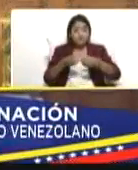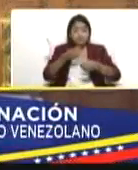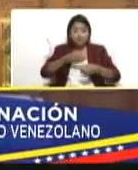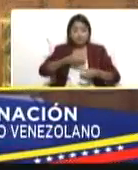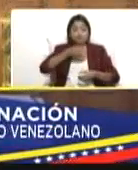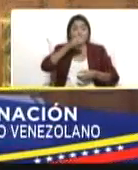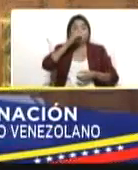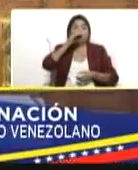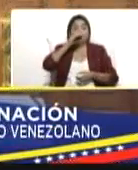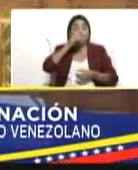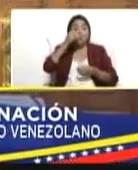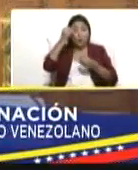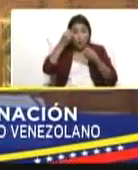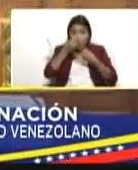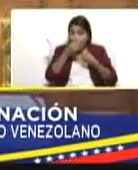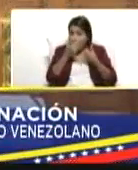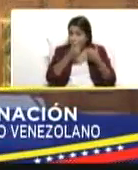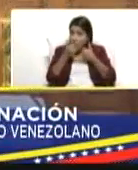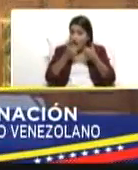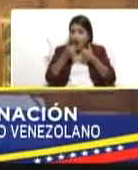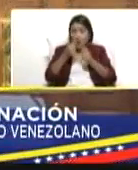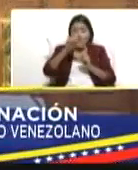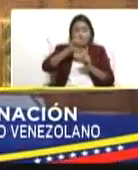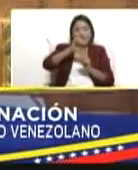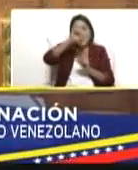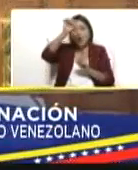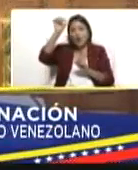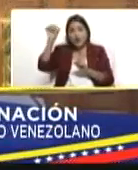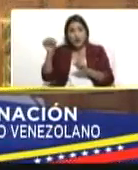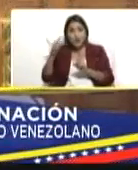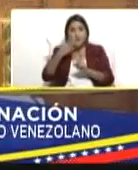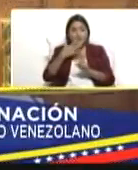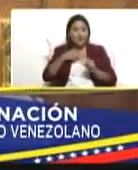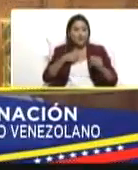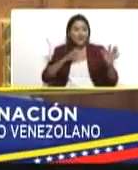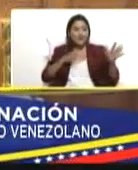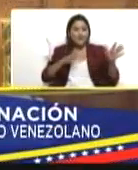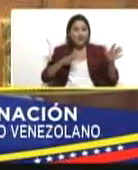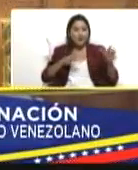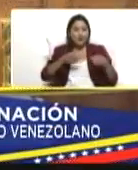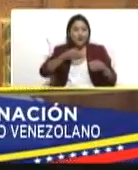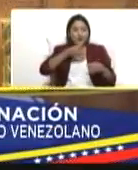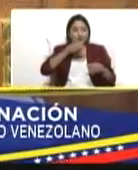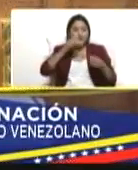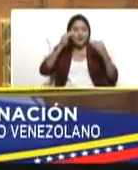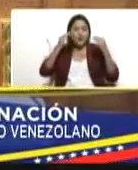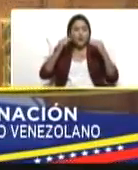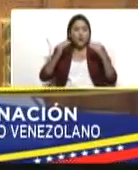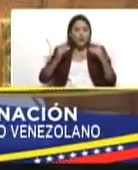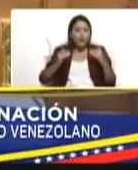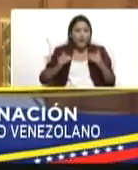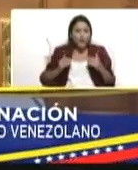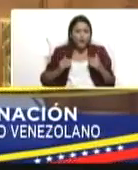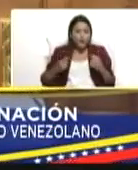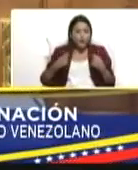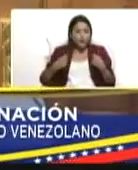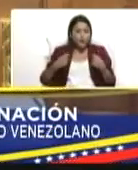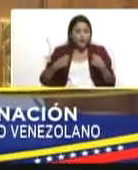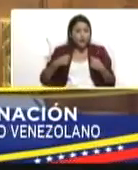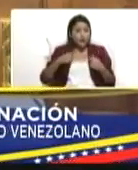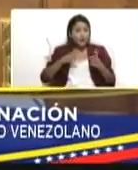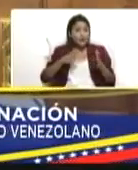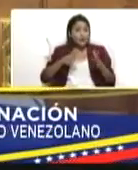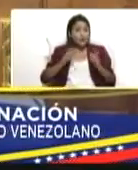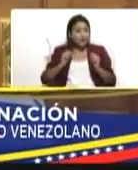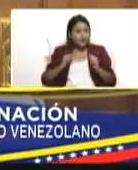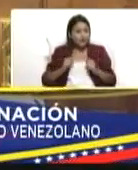para todo para los nervios para controlar los nervios estoy